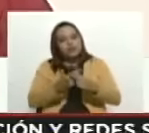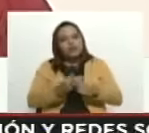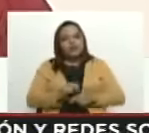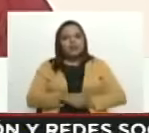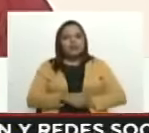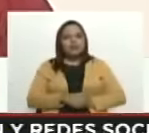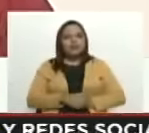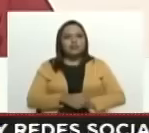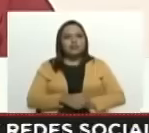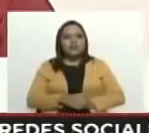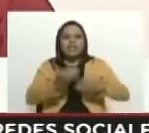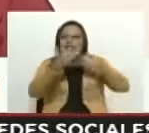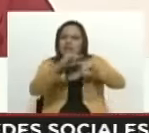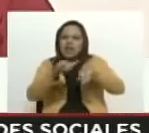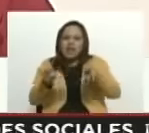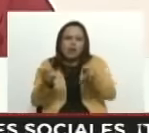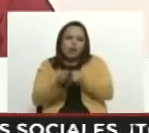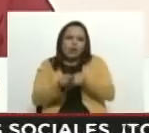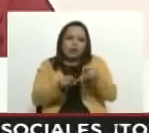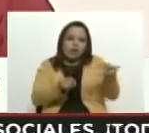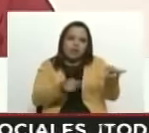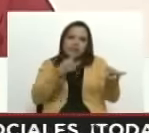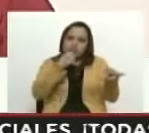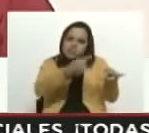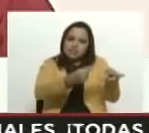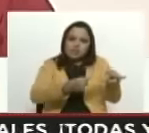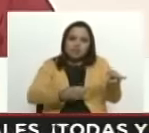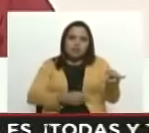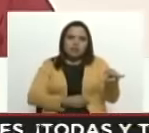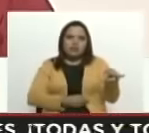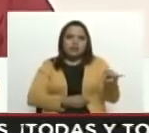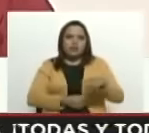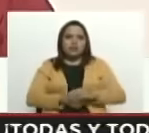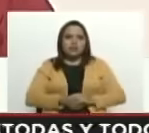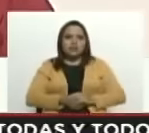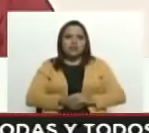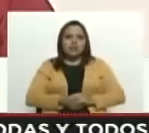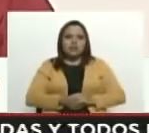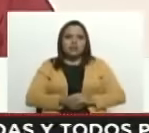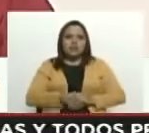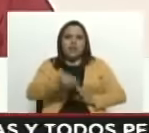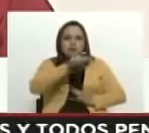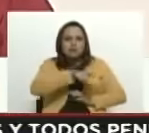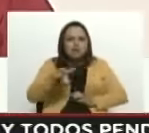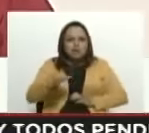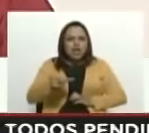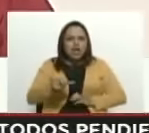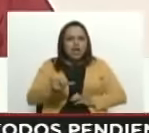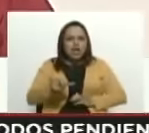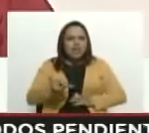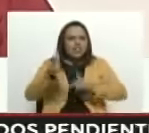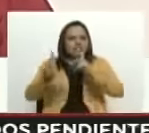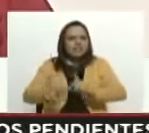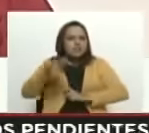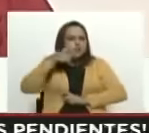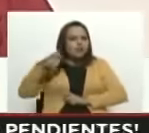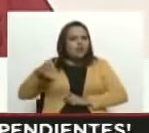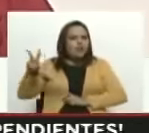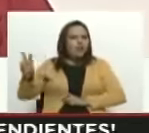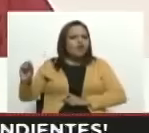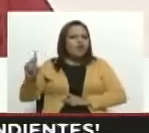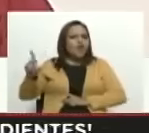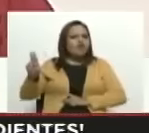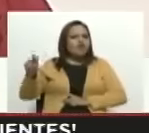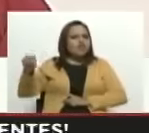a los niveles que dice los coyotes de primero de Voluntad Popular, de 7.5 millones